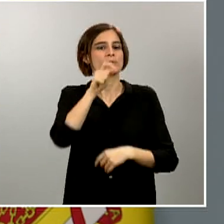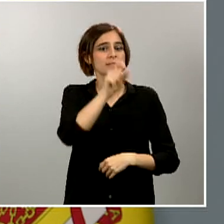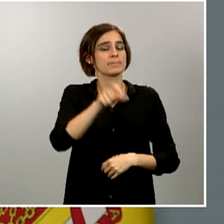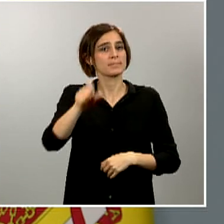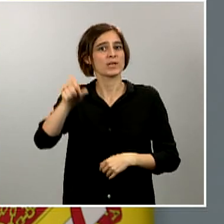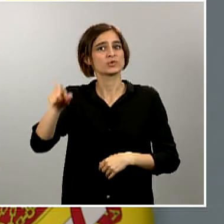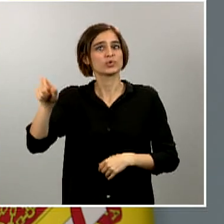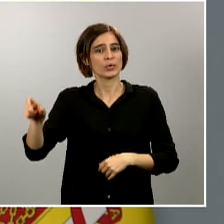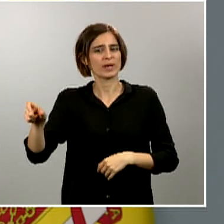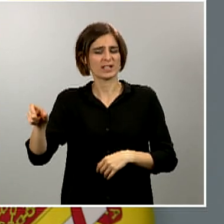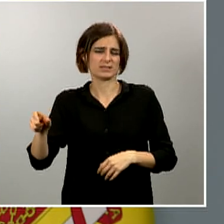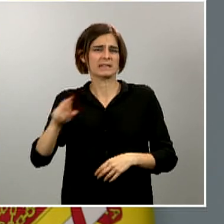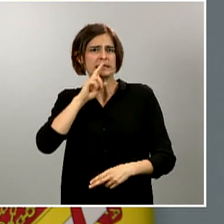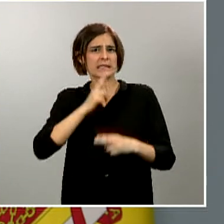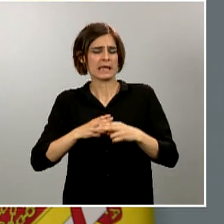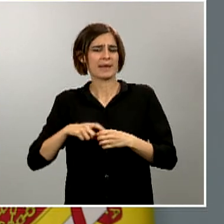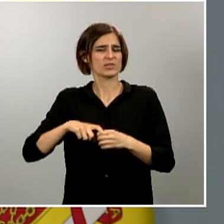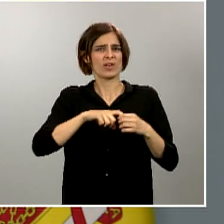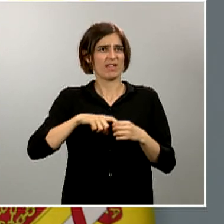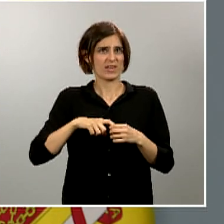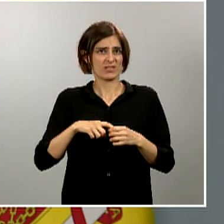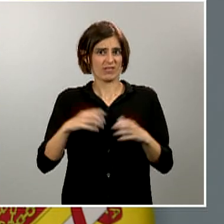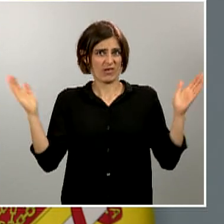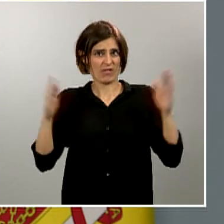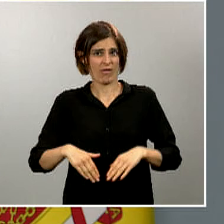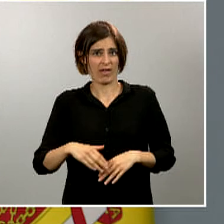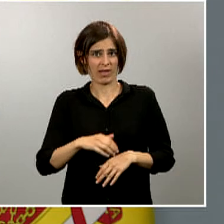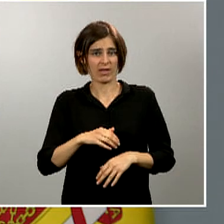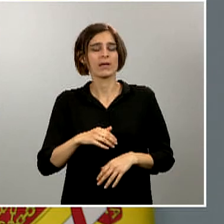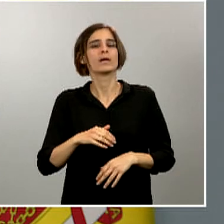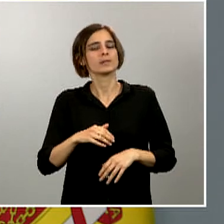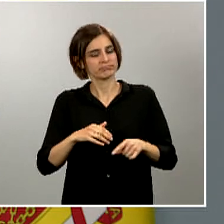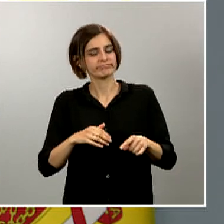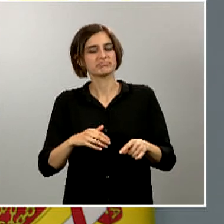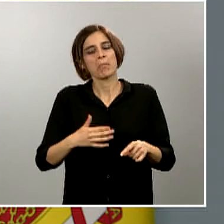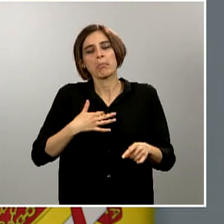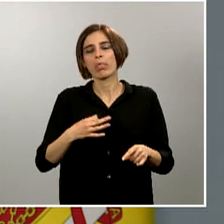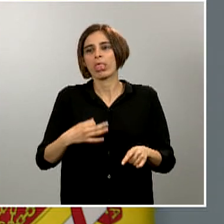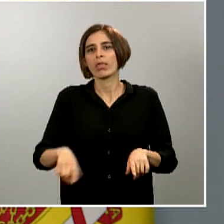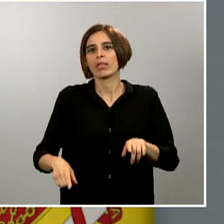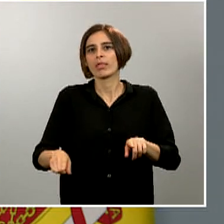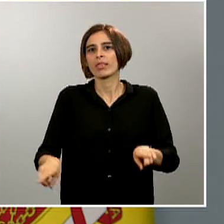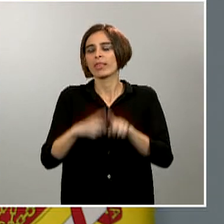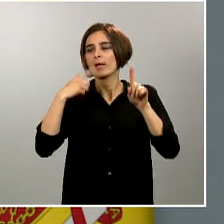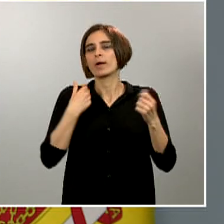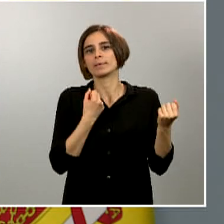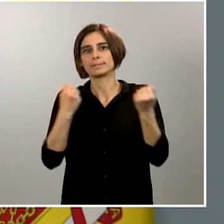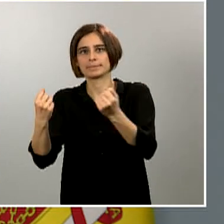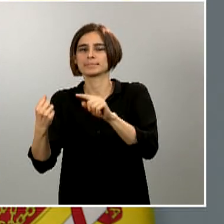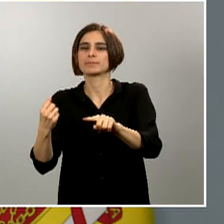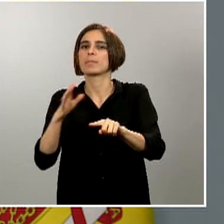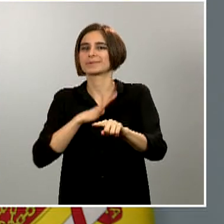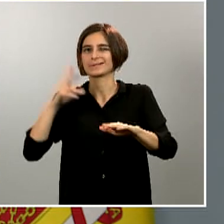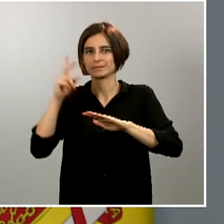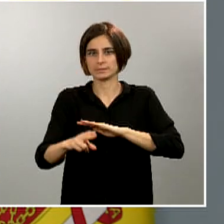poco solidarios o nada solidarios, decidan emprender el viaje. Los controles son efectivos. Hemos encontrado en los últimos días,